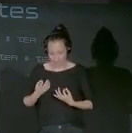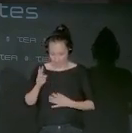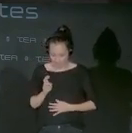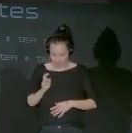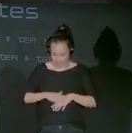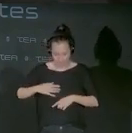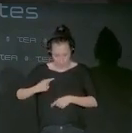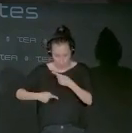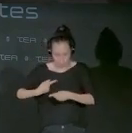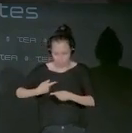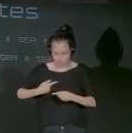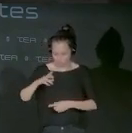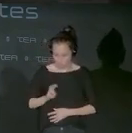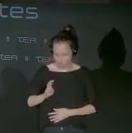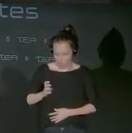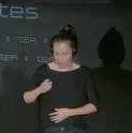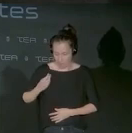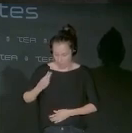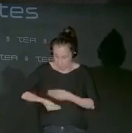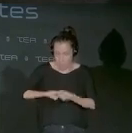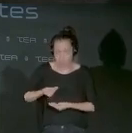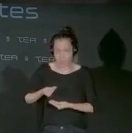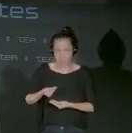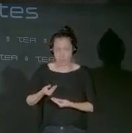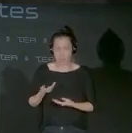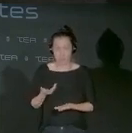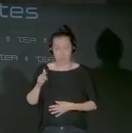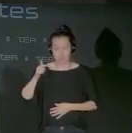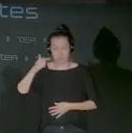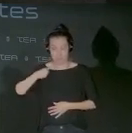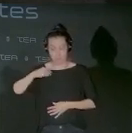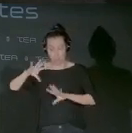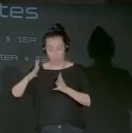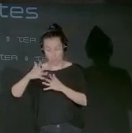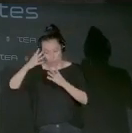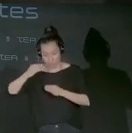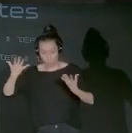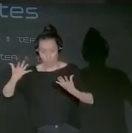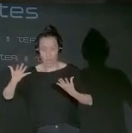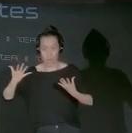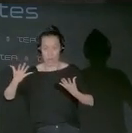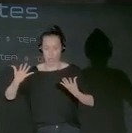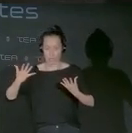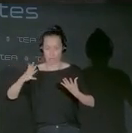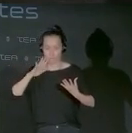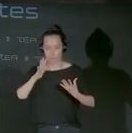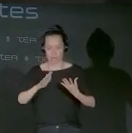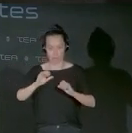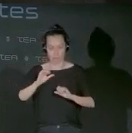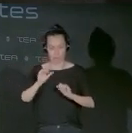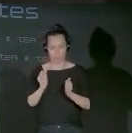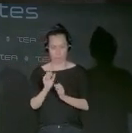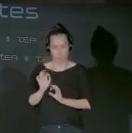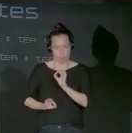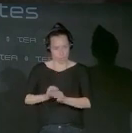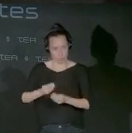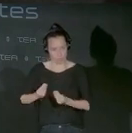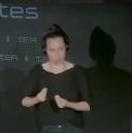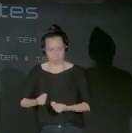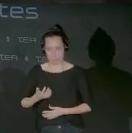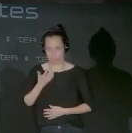entretenidos y que podamos realizar acciones en esos mundos virtuales de la manera más orgánica posible. O sea, por el tema de lo de